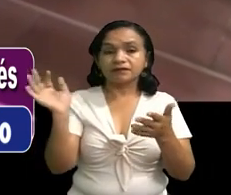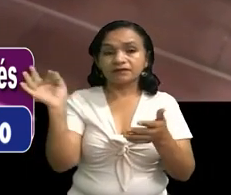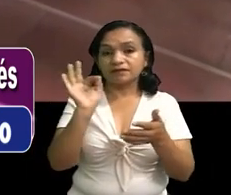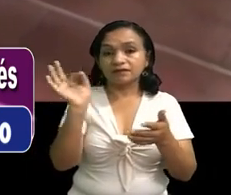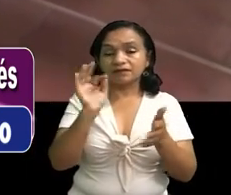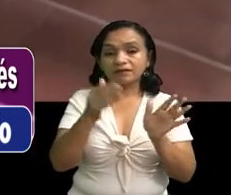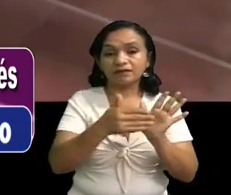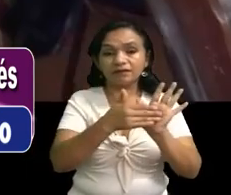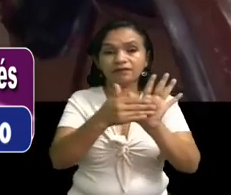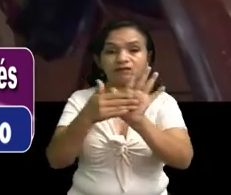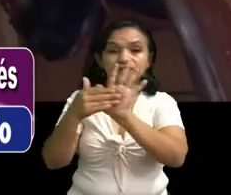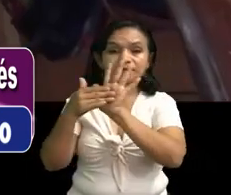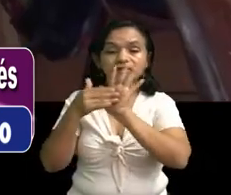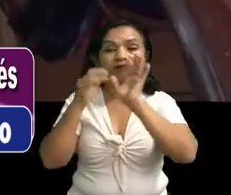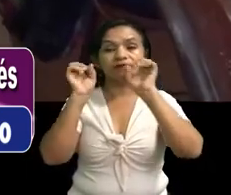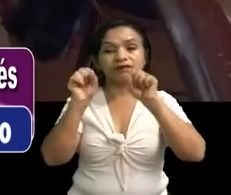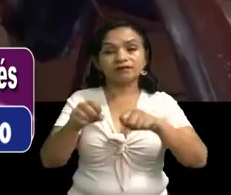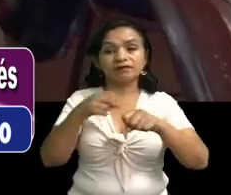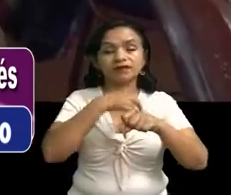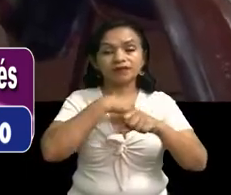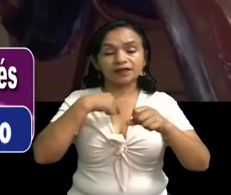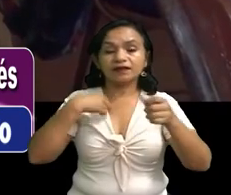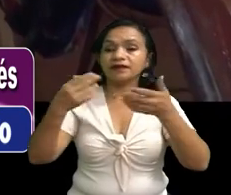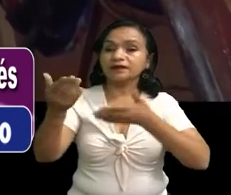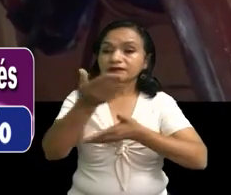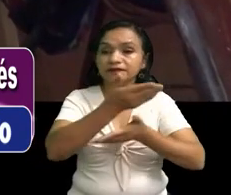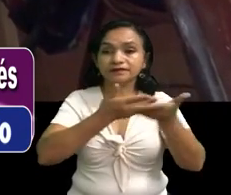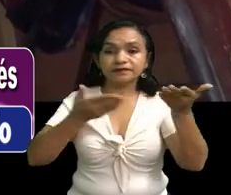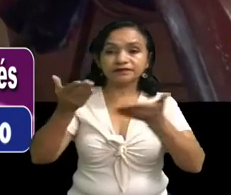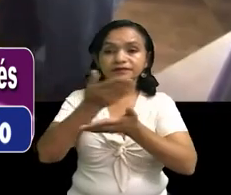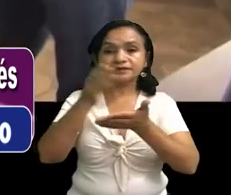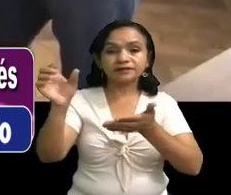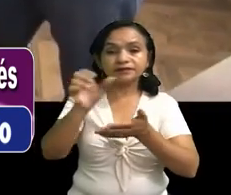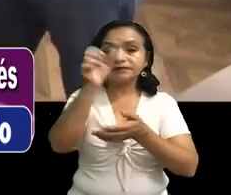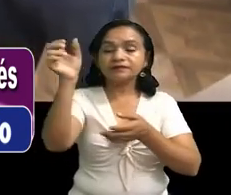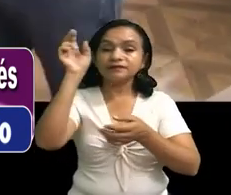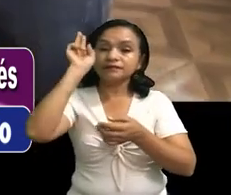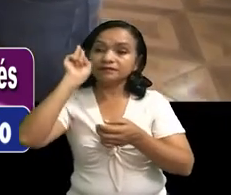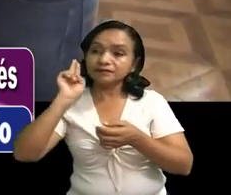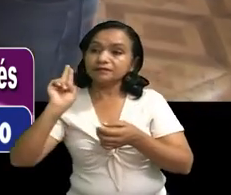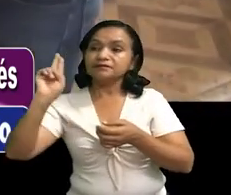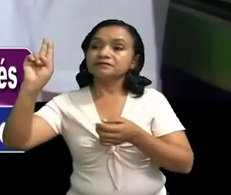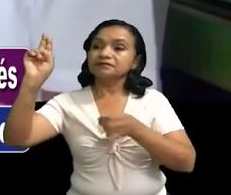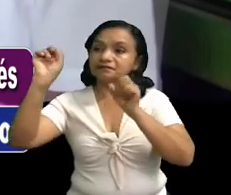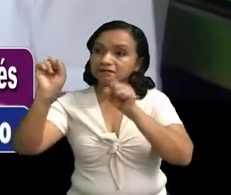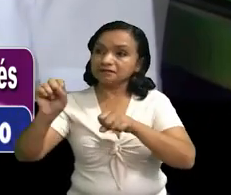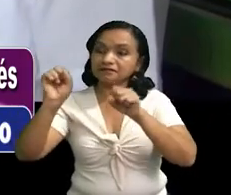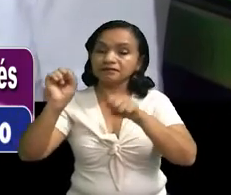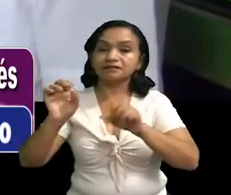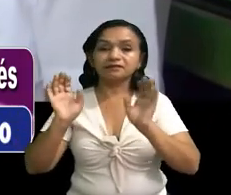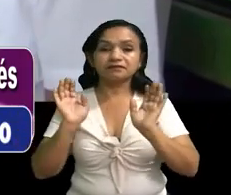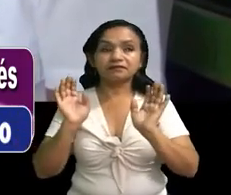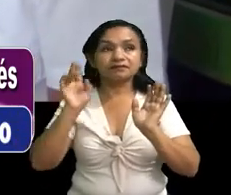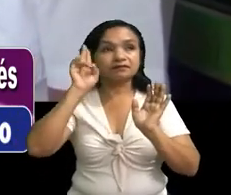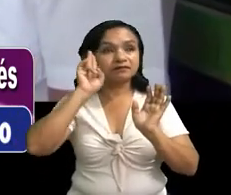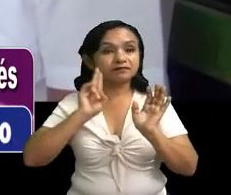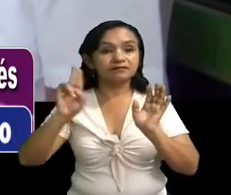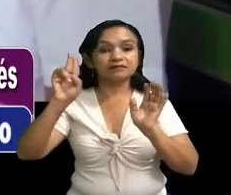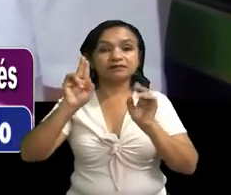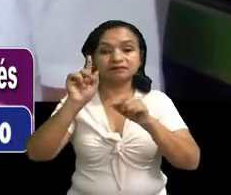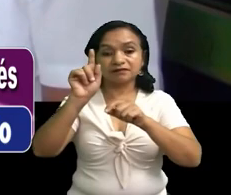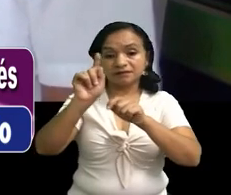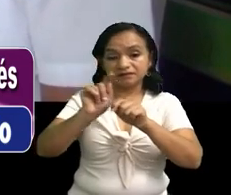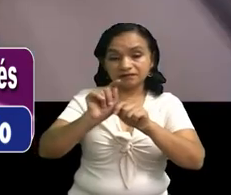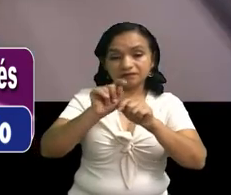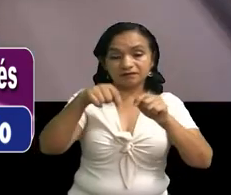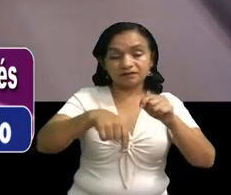va demostrando que se puede, pues eso genera confianza en otras universidades. Y para la UNAM Managua esto